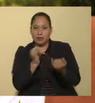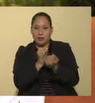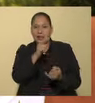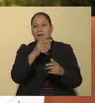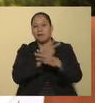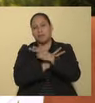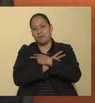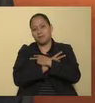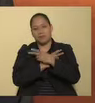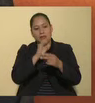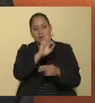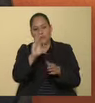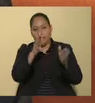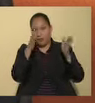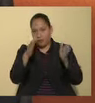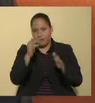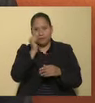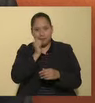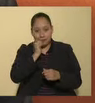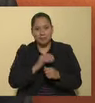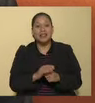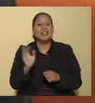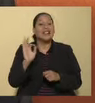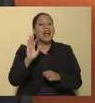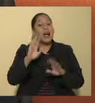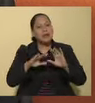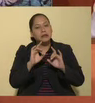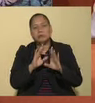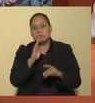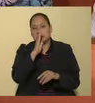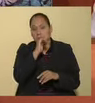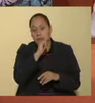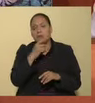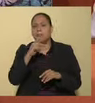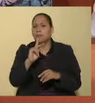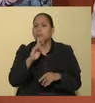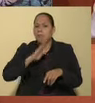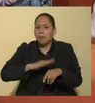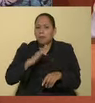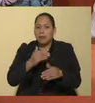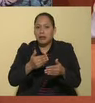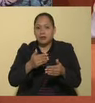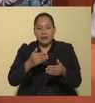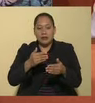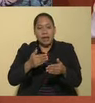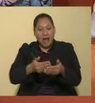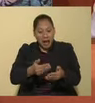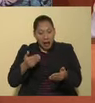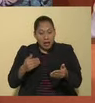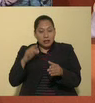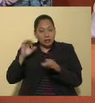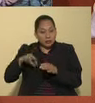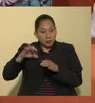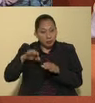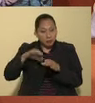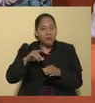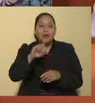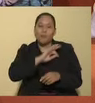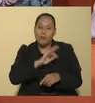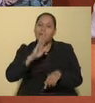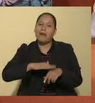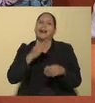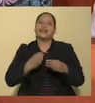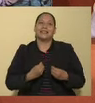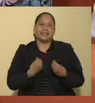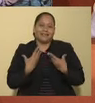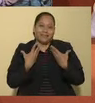tienen periodos muy establecidos. A veces esto no es posible, pero mientras más anticipada sea la planeación del viaje, pues mucho mejor para disfrutarlo. ¿Por qué?